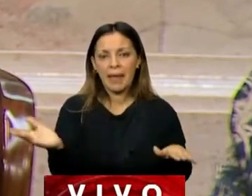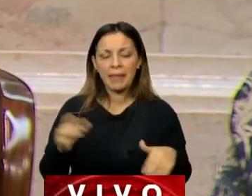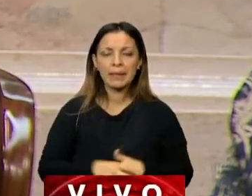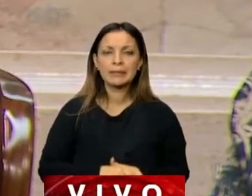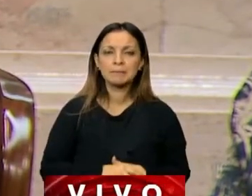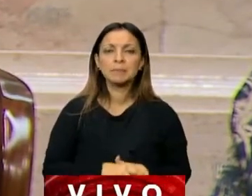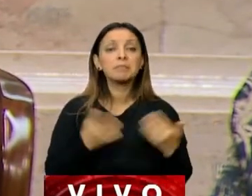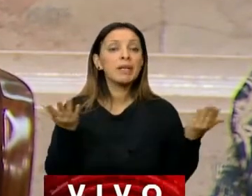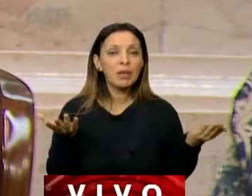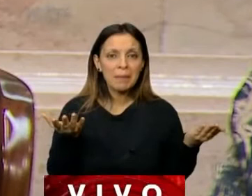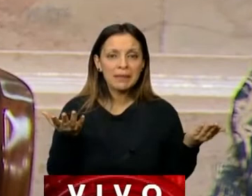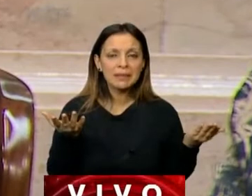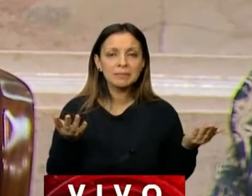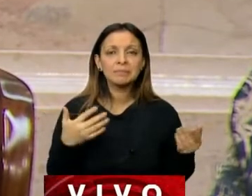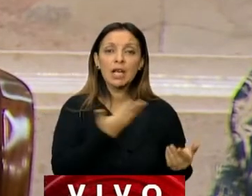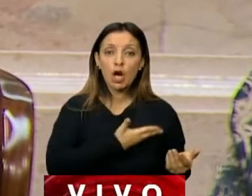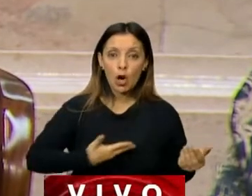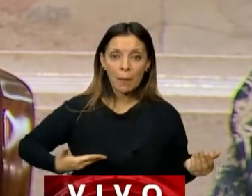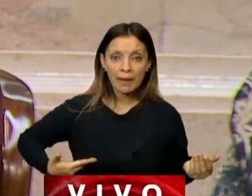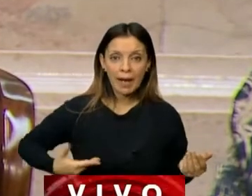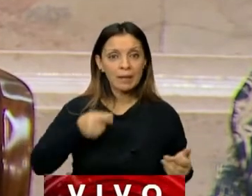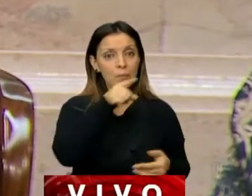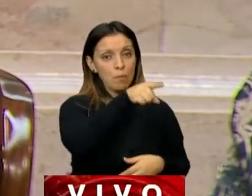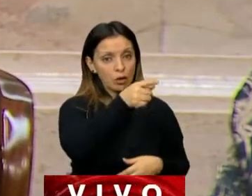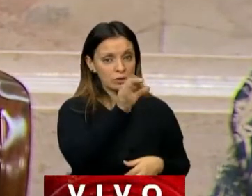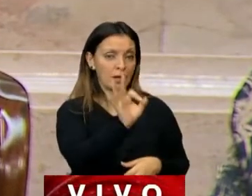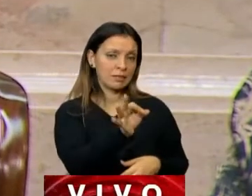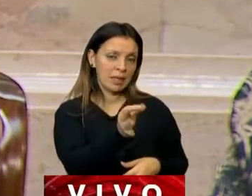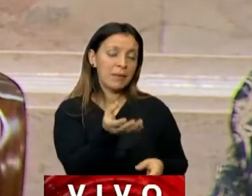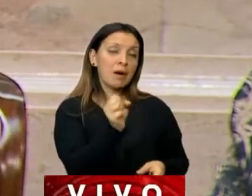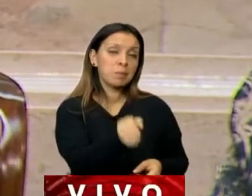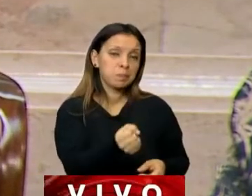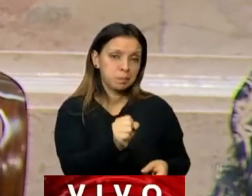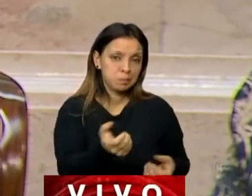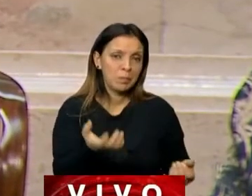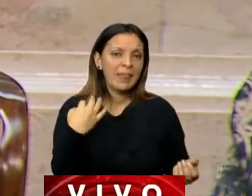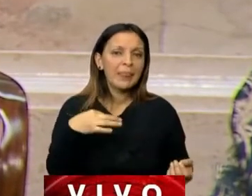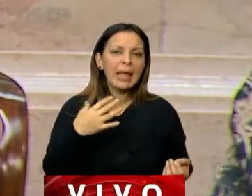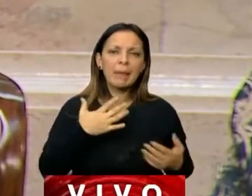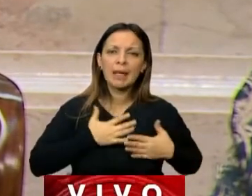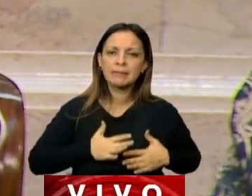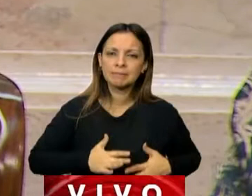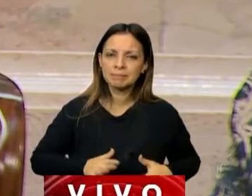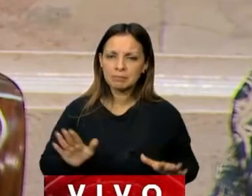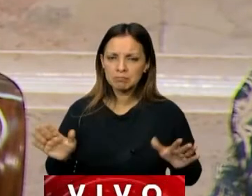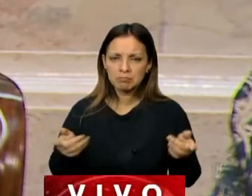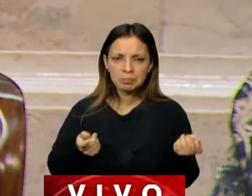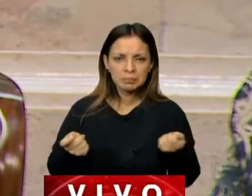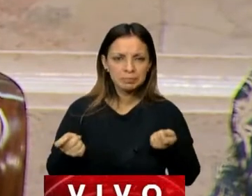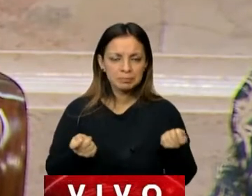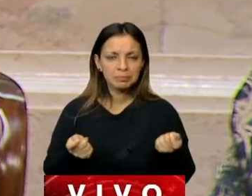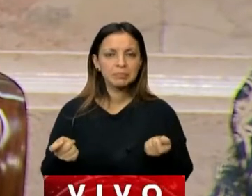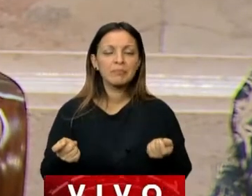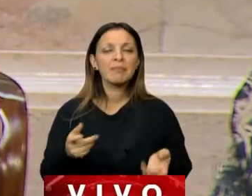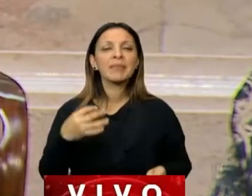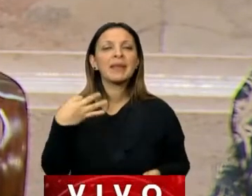para gobernar, y usted lo sabe que ha sido gobernador, hay que tener templanza. Hay